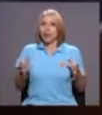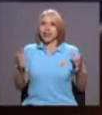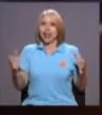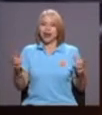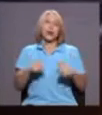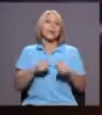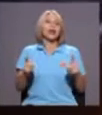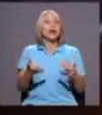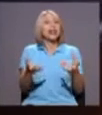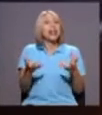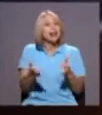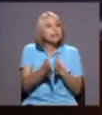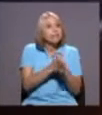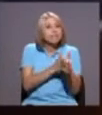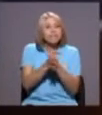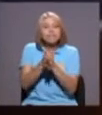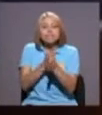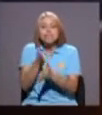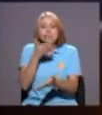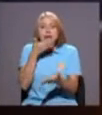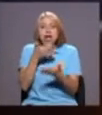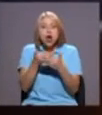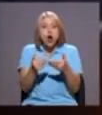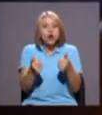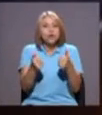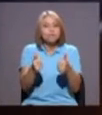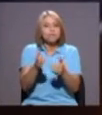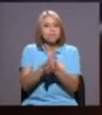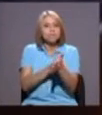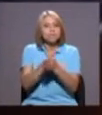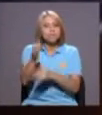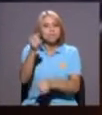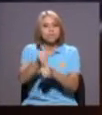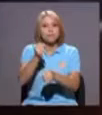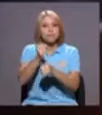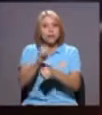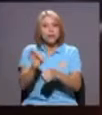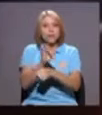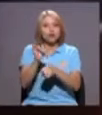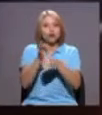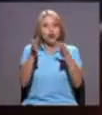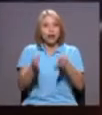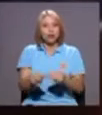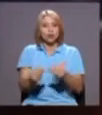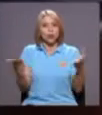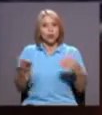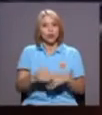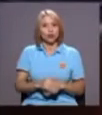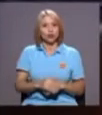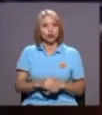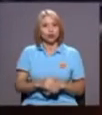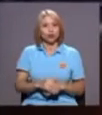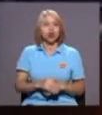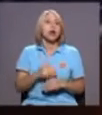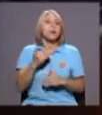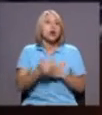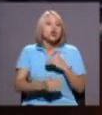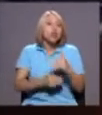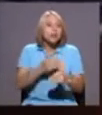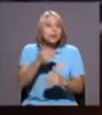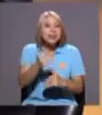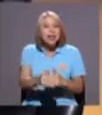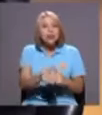la eficiencia de los funcionarios públicos y el procedimiento de selección